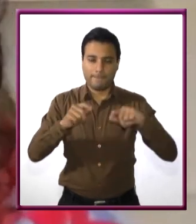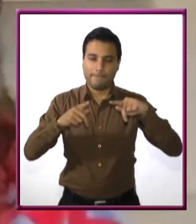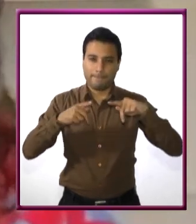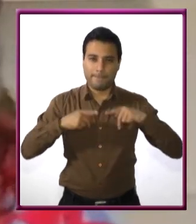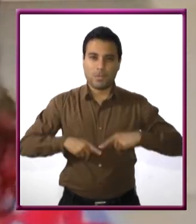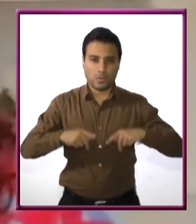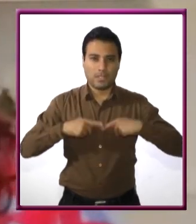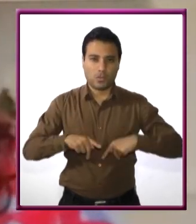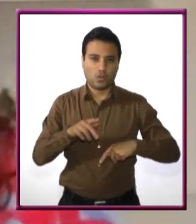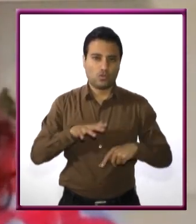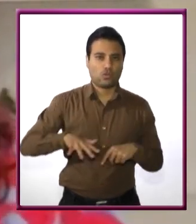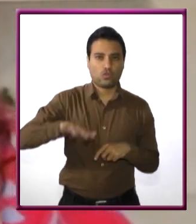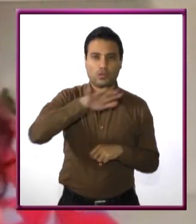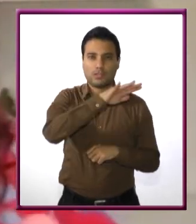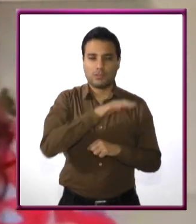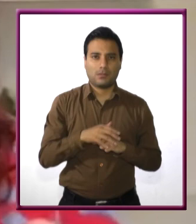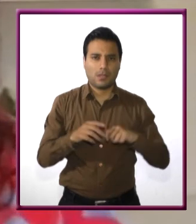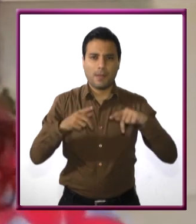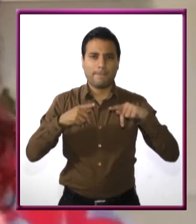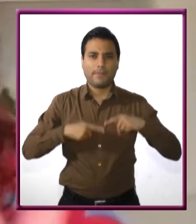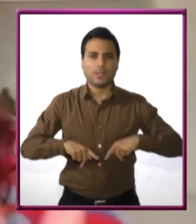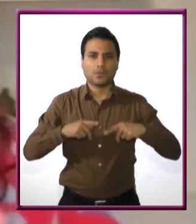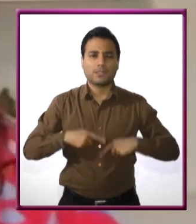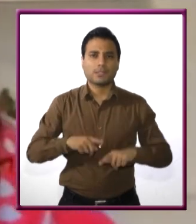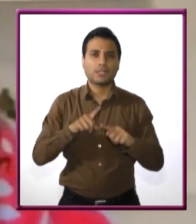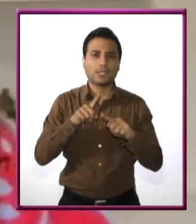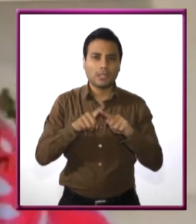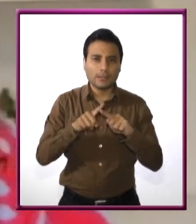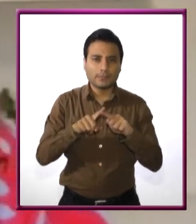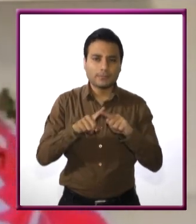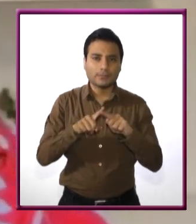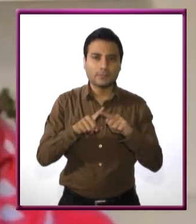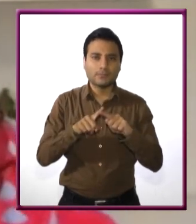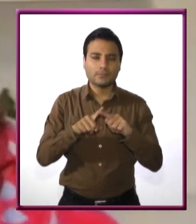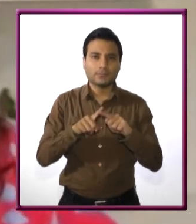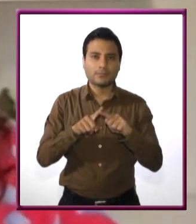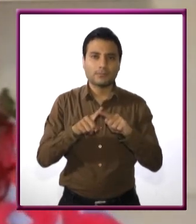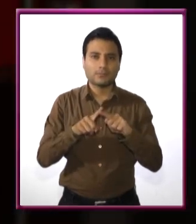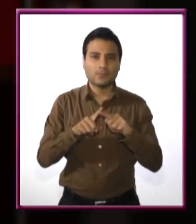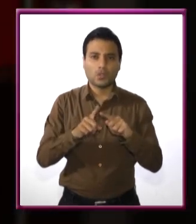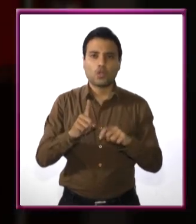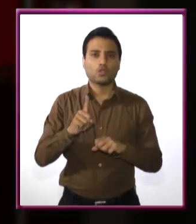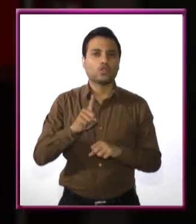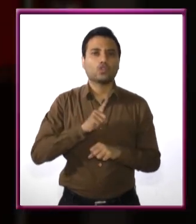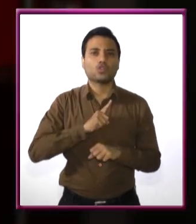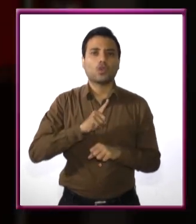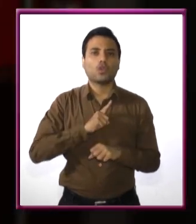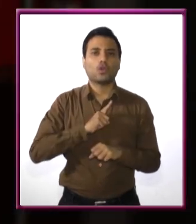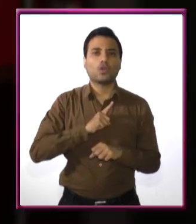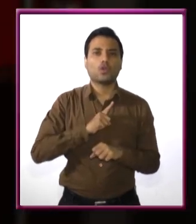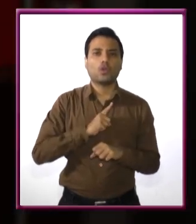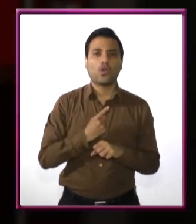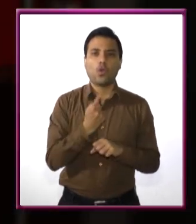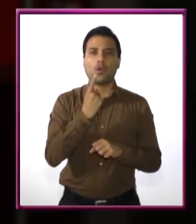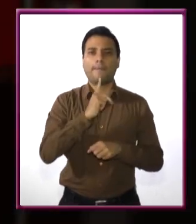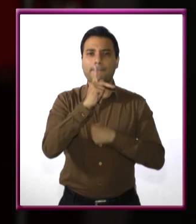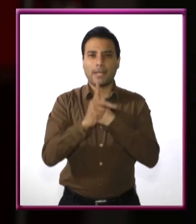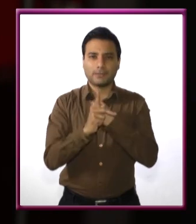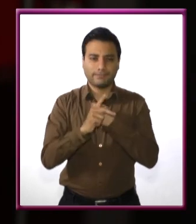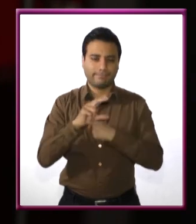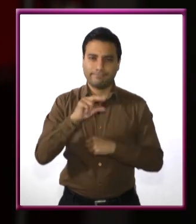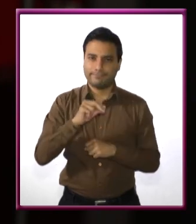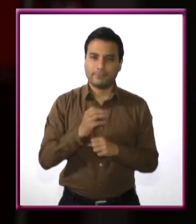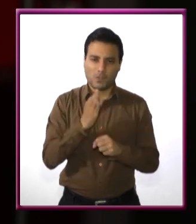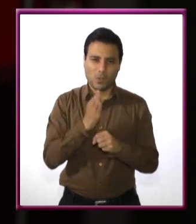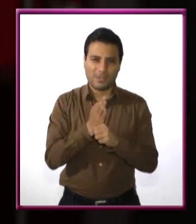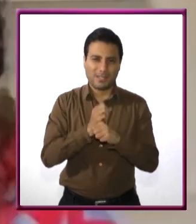la mayor parte de la población. Y cuando hablo de población no me refiero únicamente a los límites nacionales. Creo que ahora con